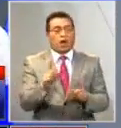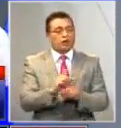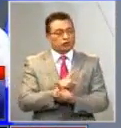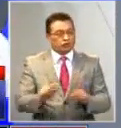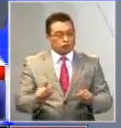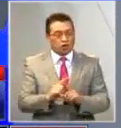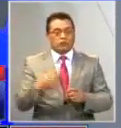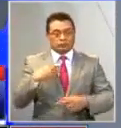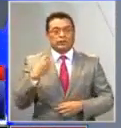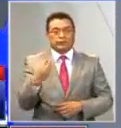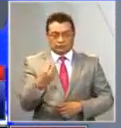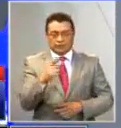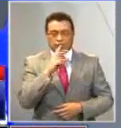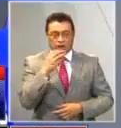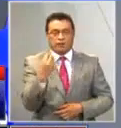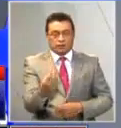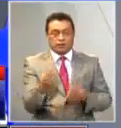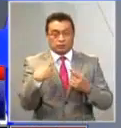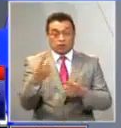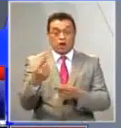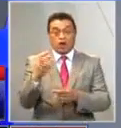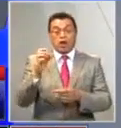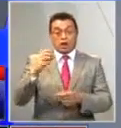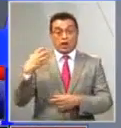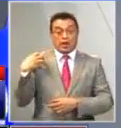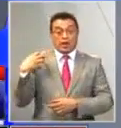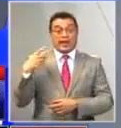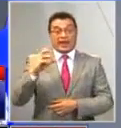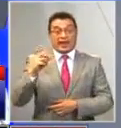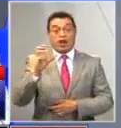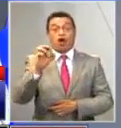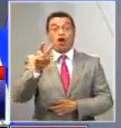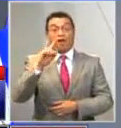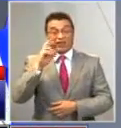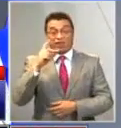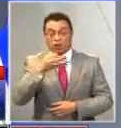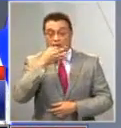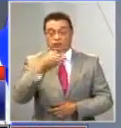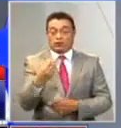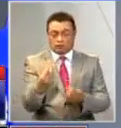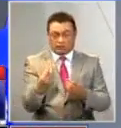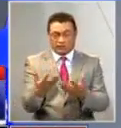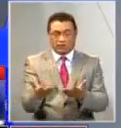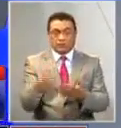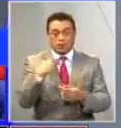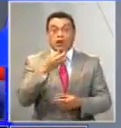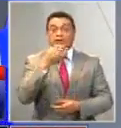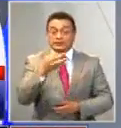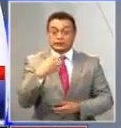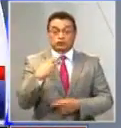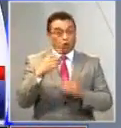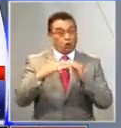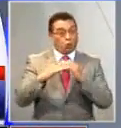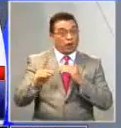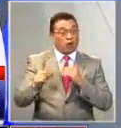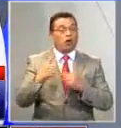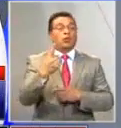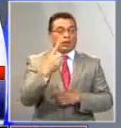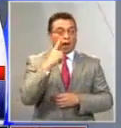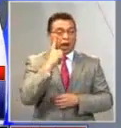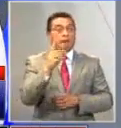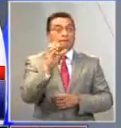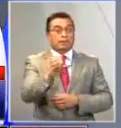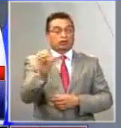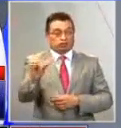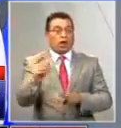en esa parte lo que señala el comandante Oviedo. Pero lo que no comparto, y que es necesario decirlo con mucha fuerza, que aquí hubo personas, se acaba de